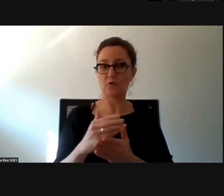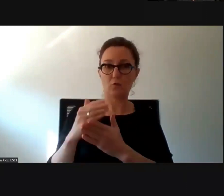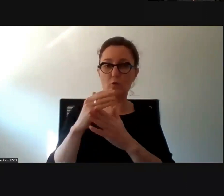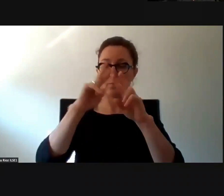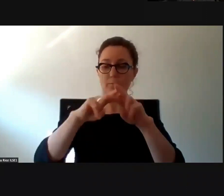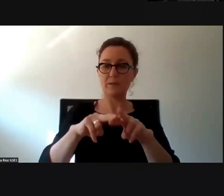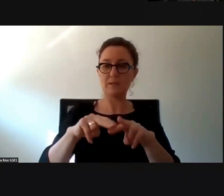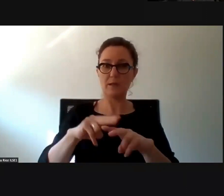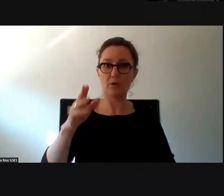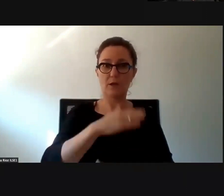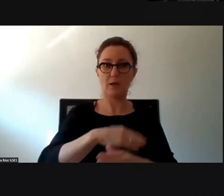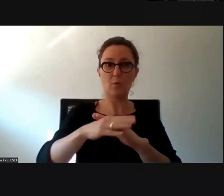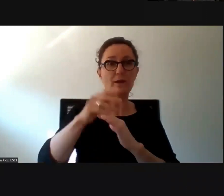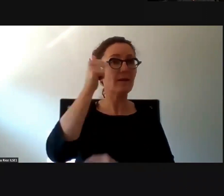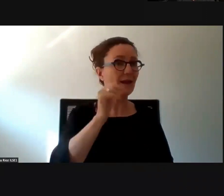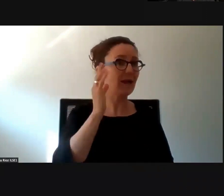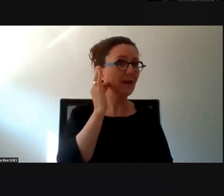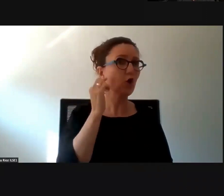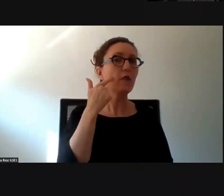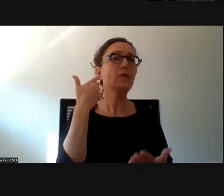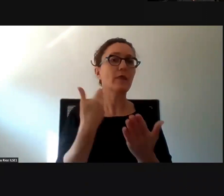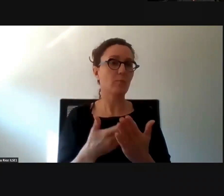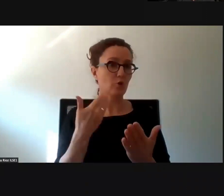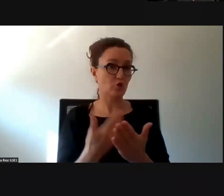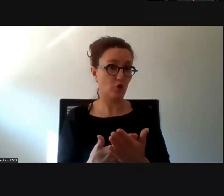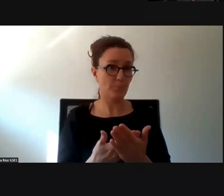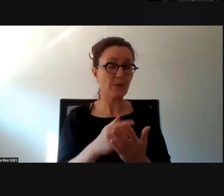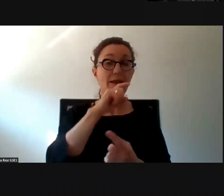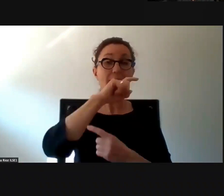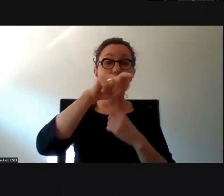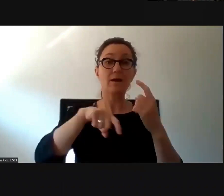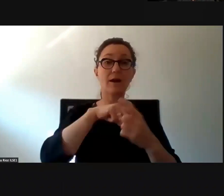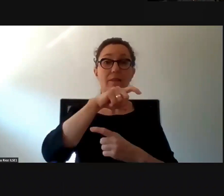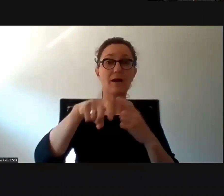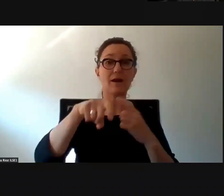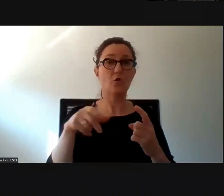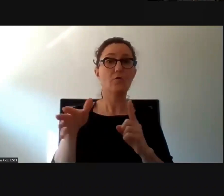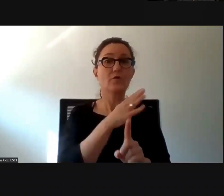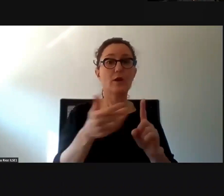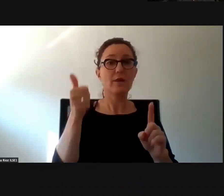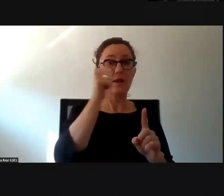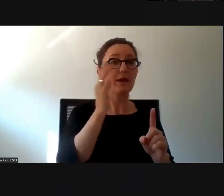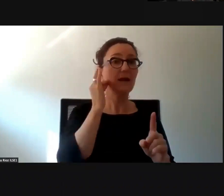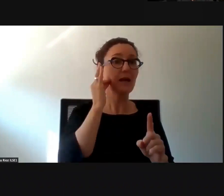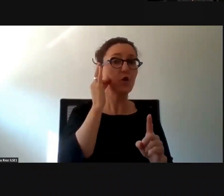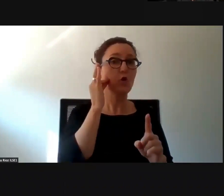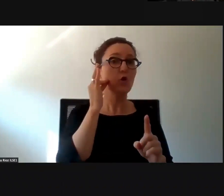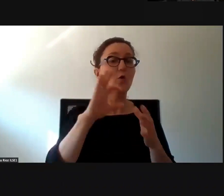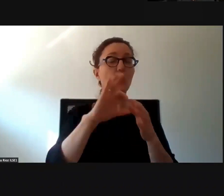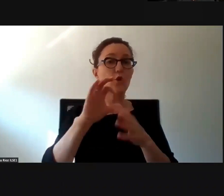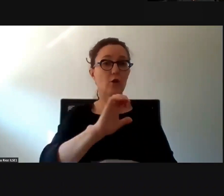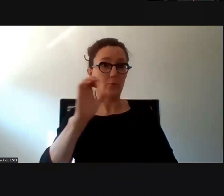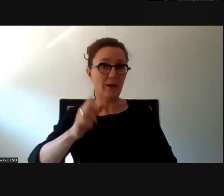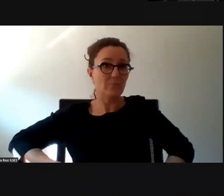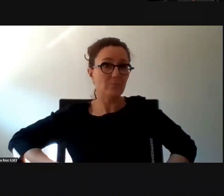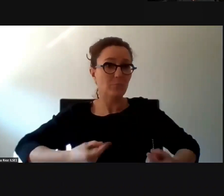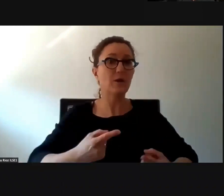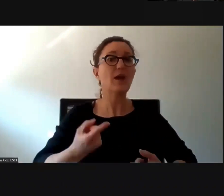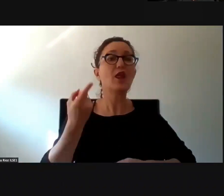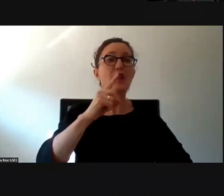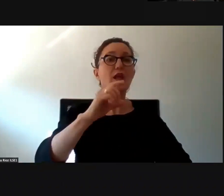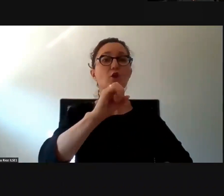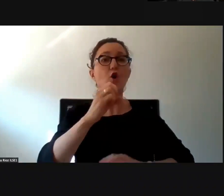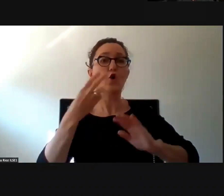concluyó, y ahí están los datos, que cada año la violencia de género cuesta a la Unión Europea 108.000 millones de euros.